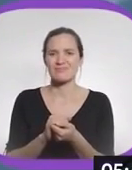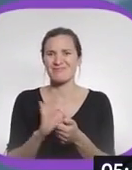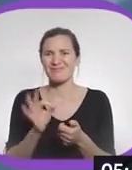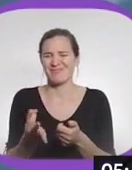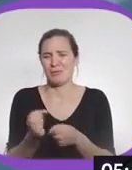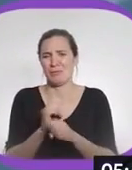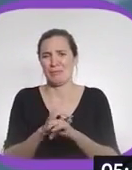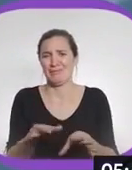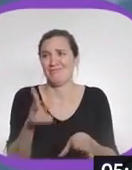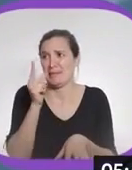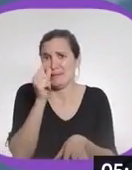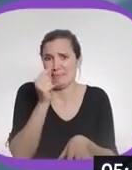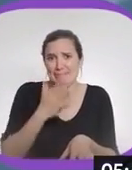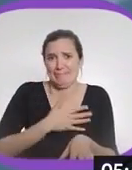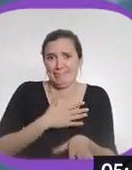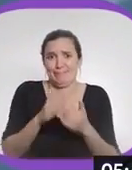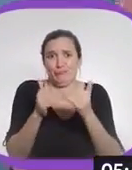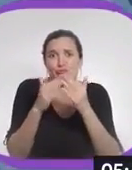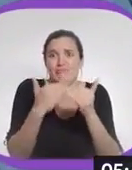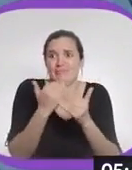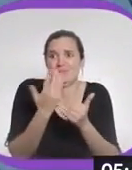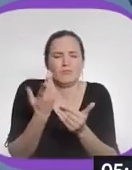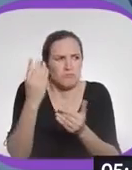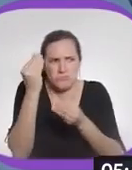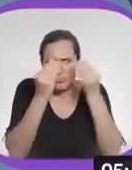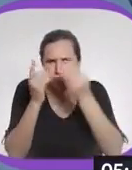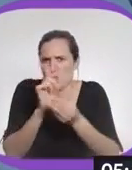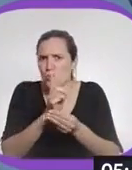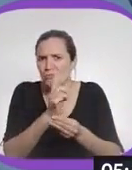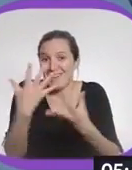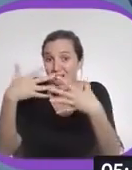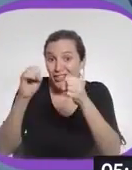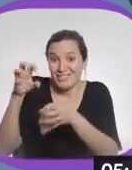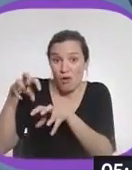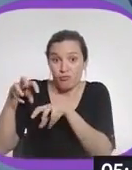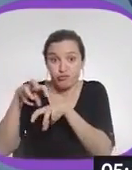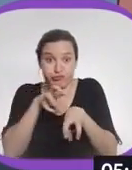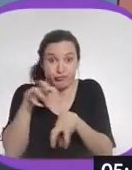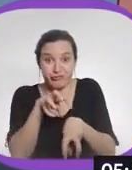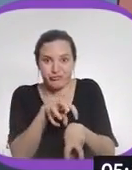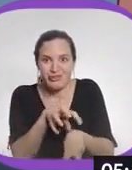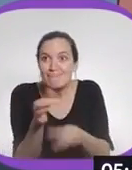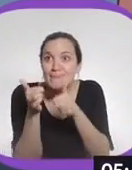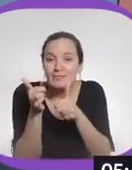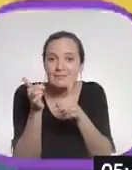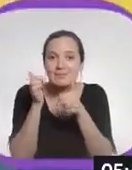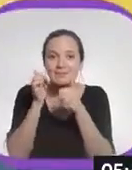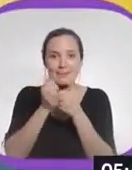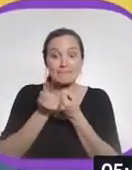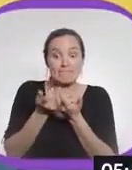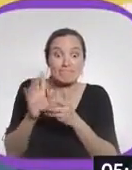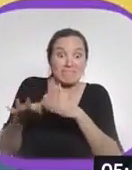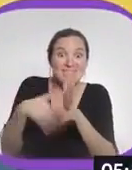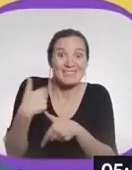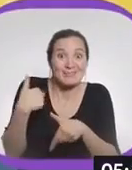¿Y sabes lo peor? ¡Mi papá tampoco sabe construir uno! ¡No te preocupes, Timmy! ¡Encontré un paracaídas! ¡Buen chico! ¡Te